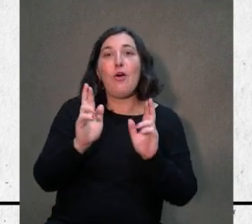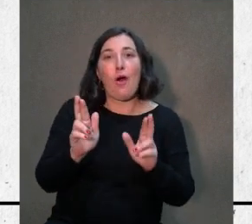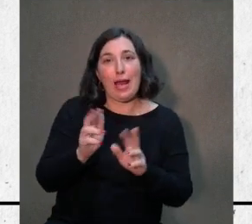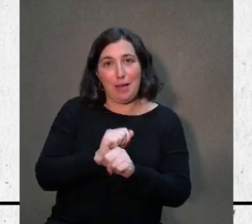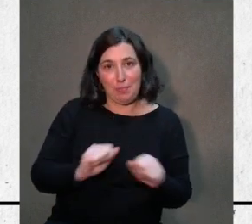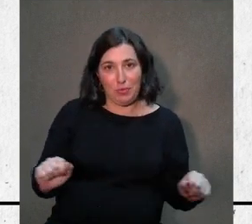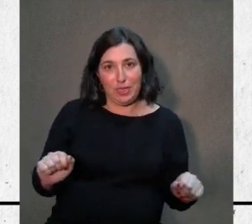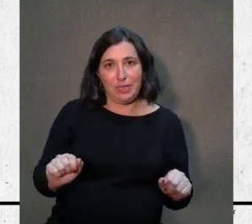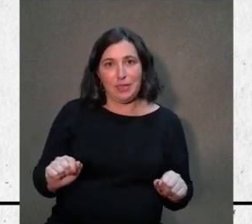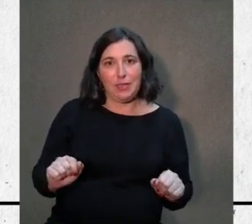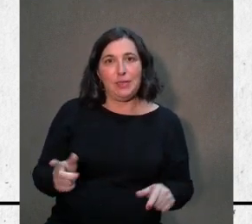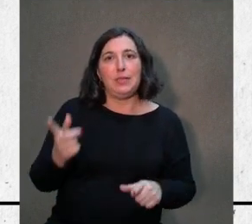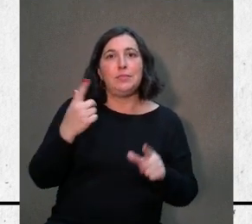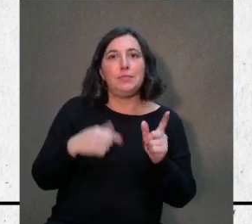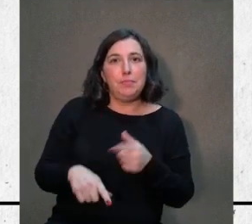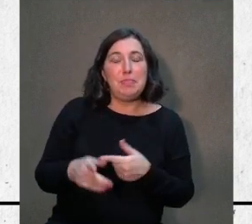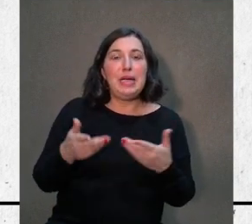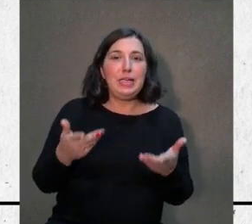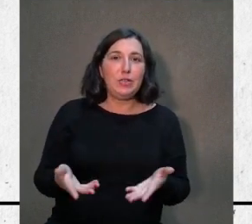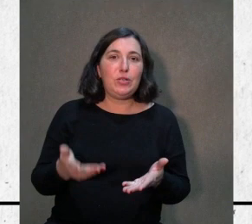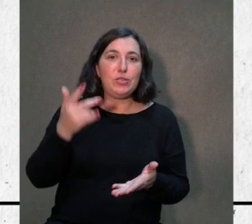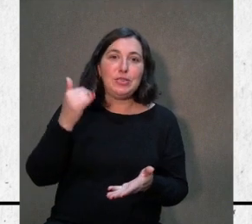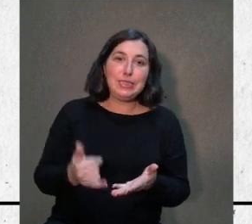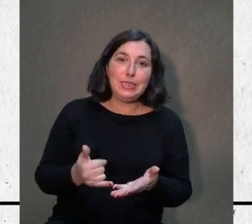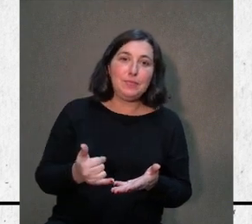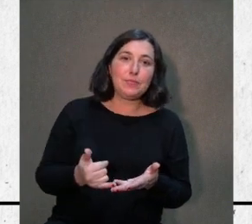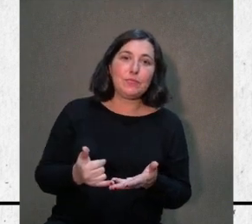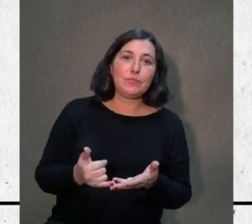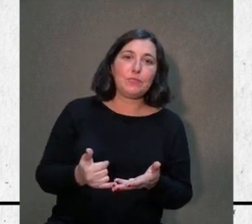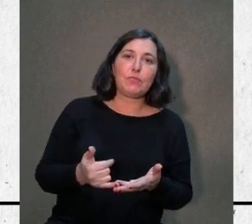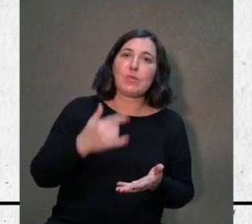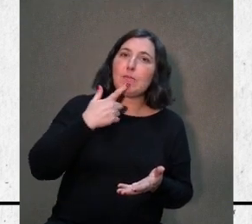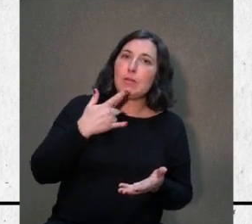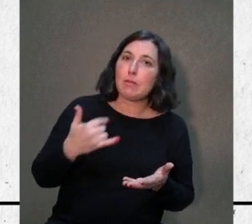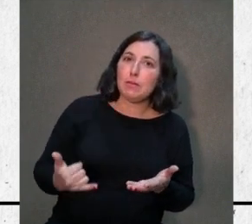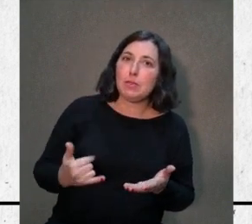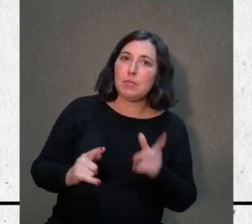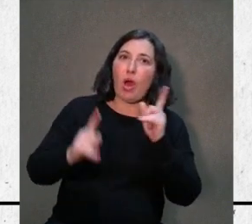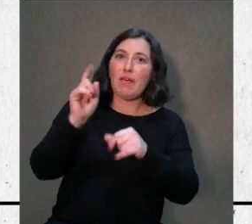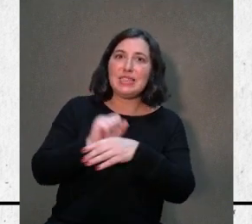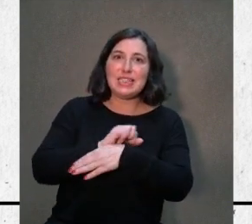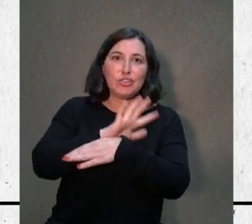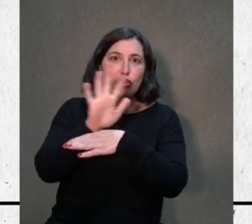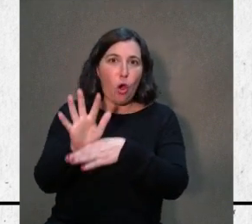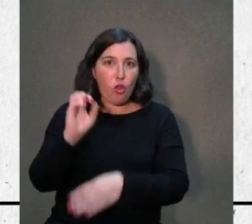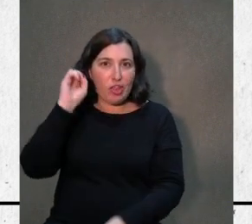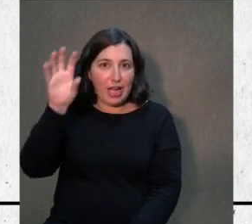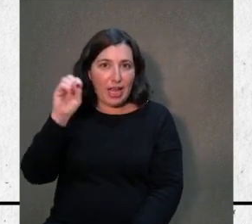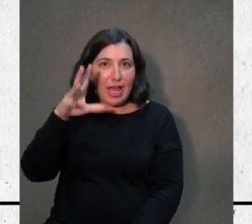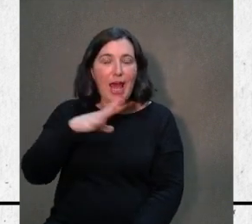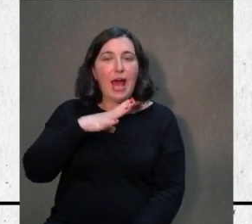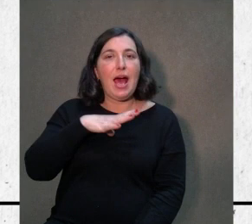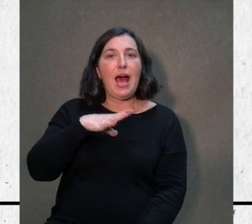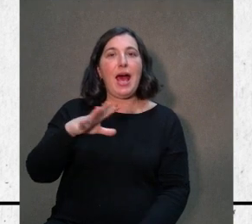siesta, ojalá pudiera. Pero una cosa que sí estoy haciendo es, por ejemplo, muchas veces en el Sodre hay un